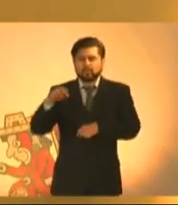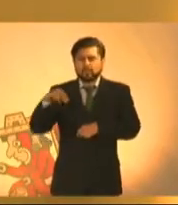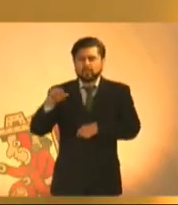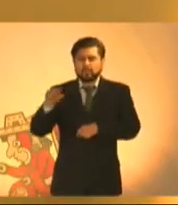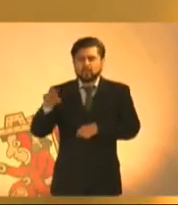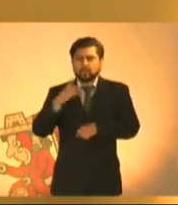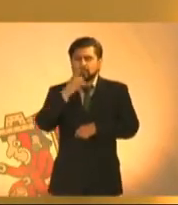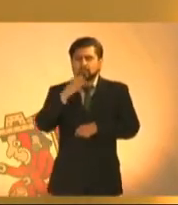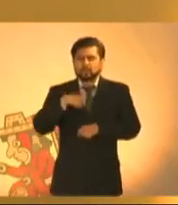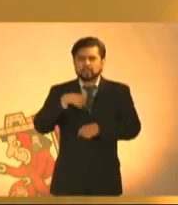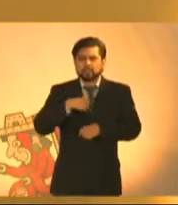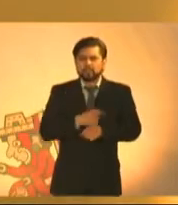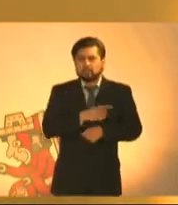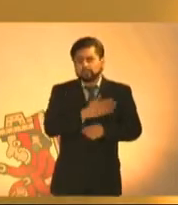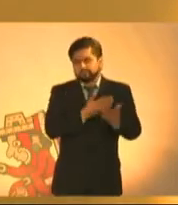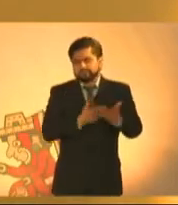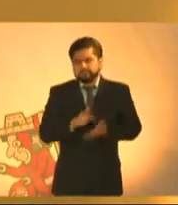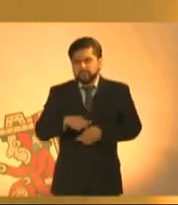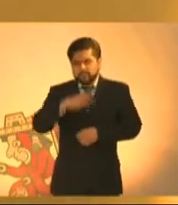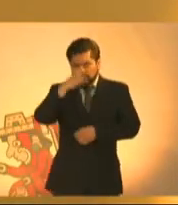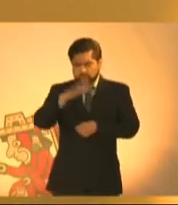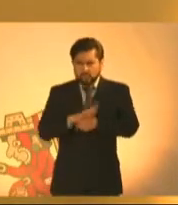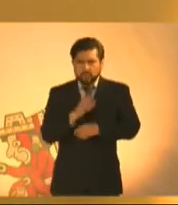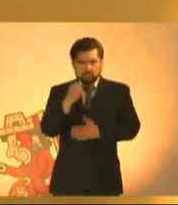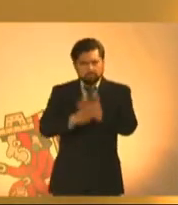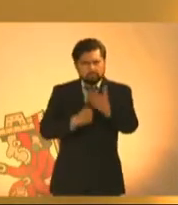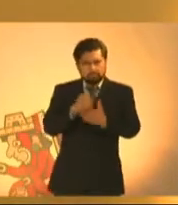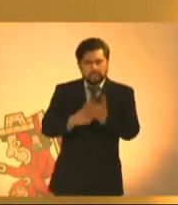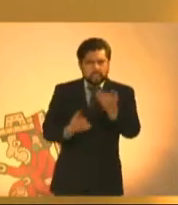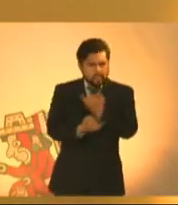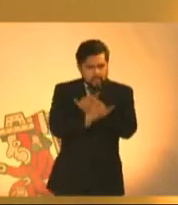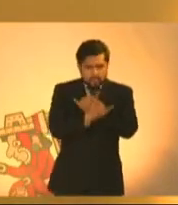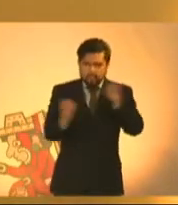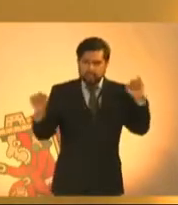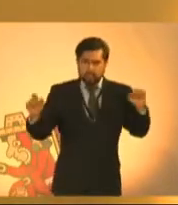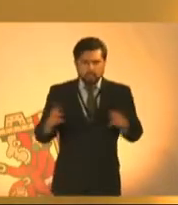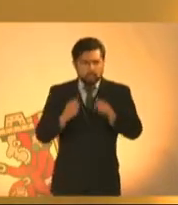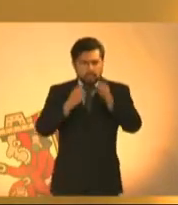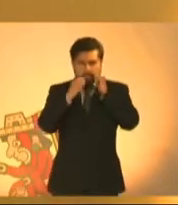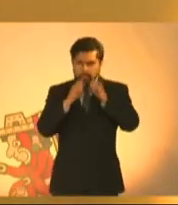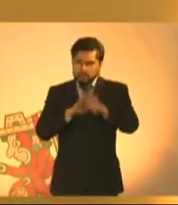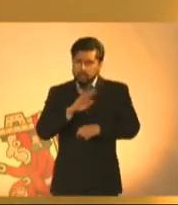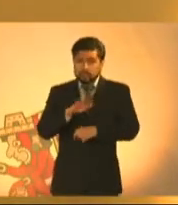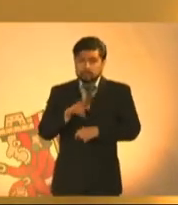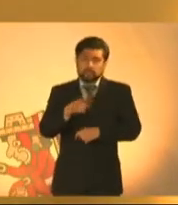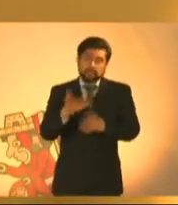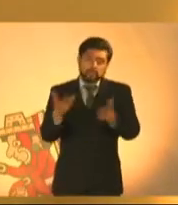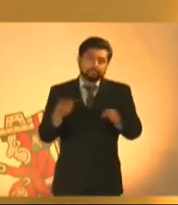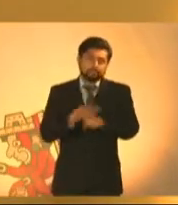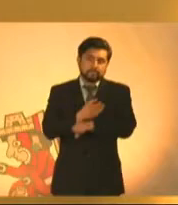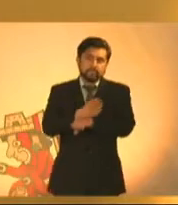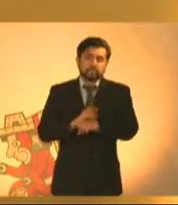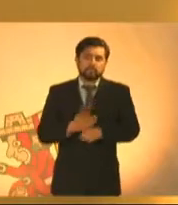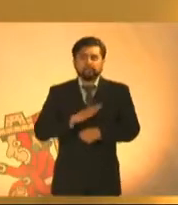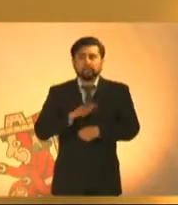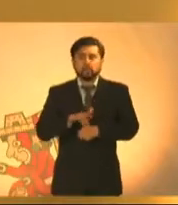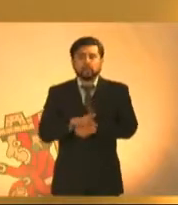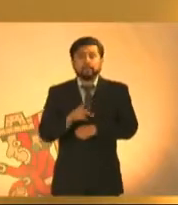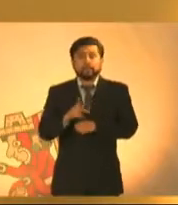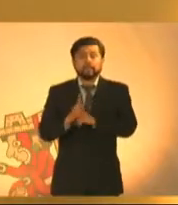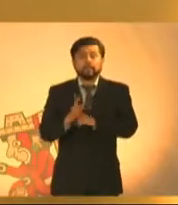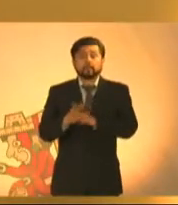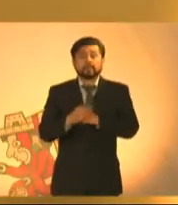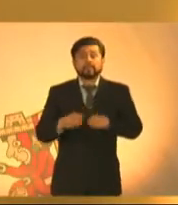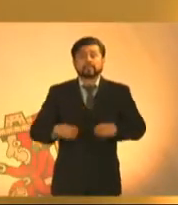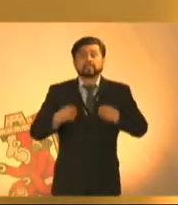vengo a méxico a morir por la causa de la libertad y efectivamente aquí va a morir por la causa de la libertad y la biografía es de